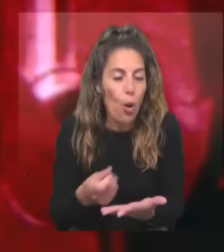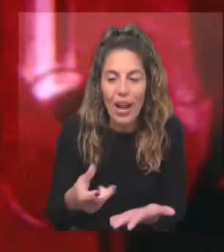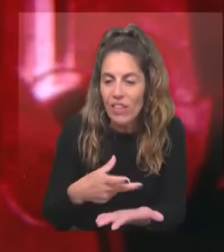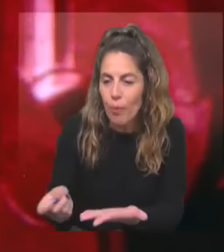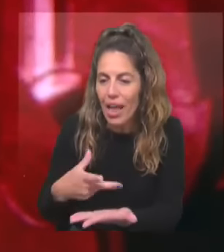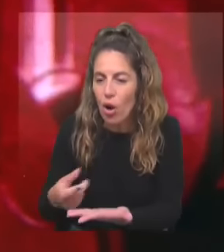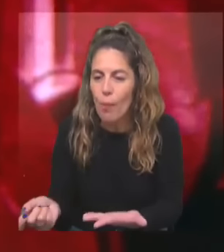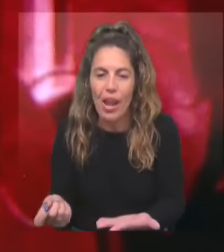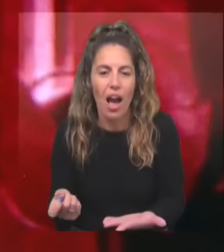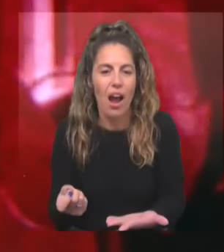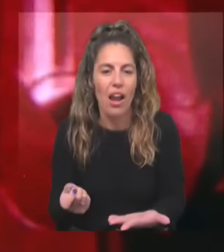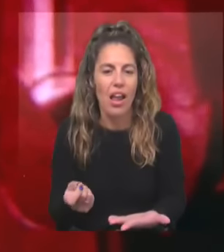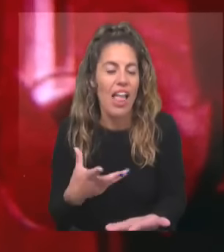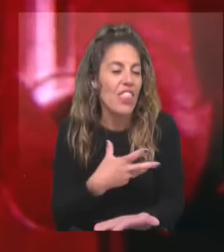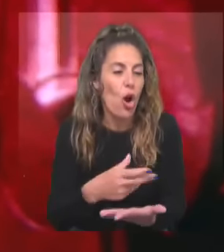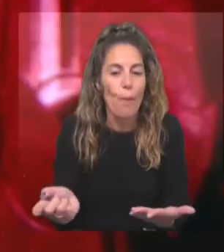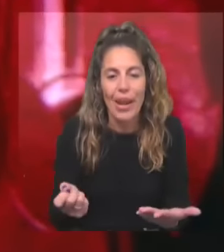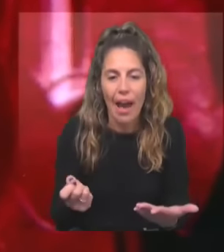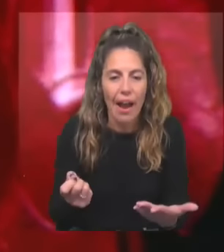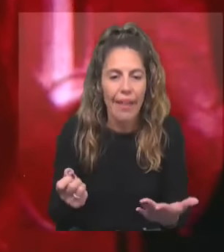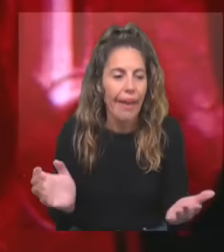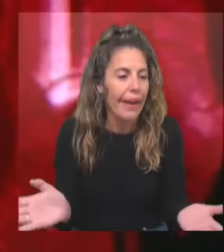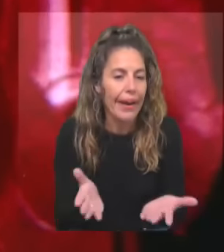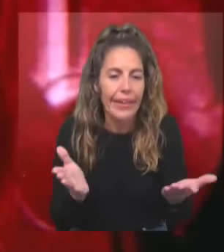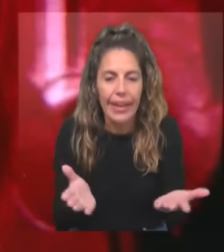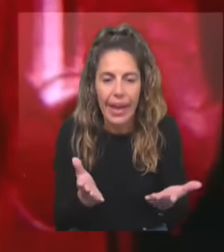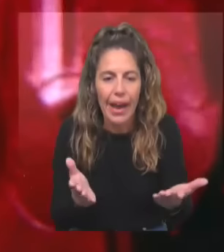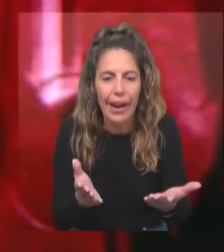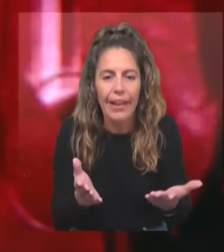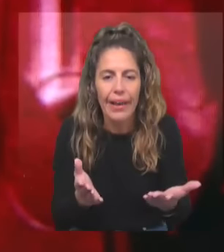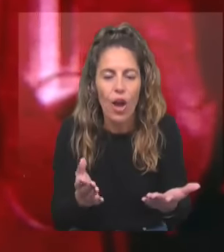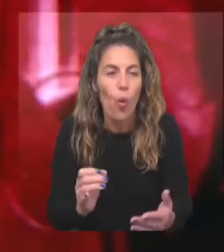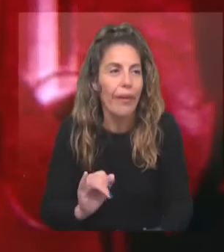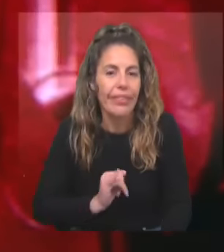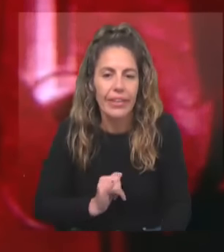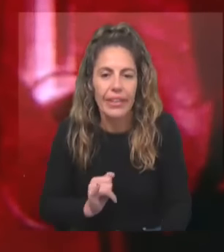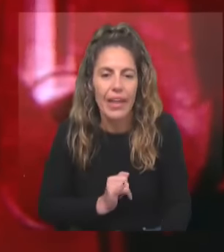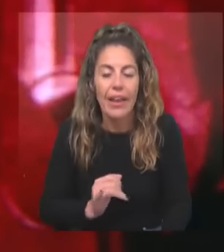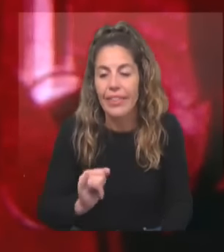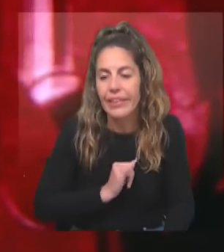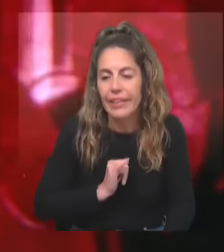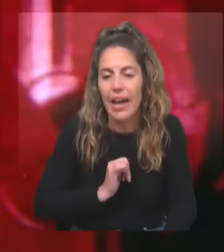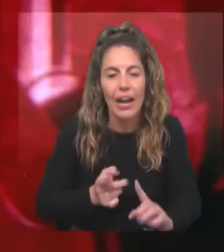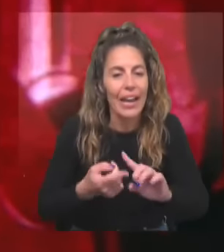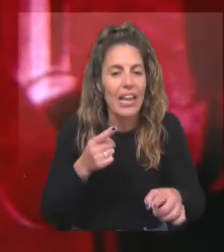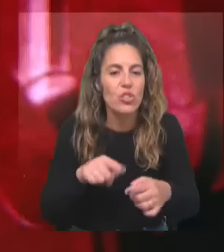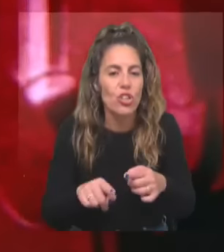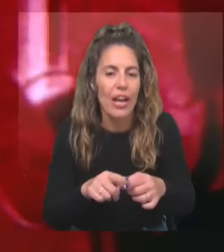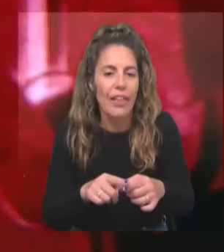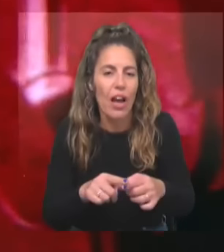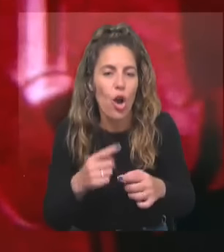valores de adquirir y generar a partir de eso una cierta identidad. Las identidades están en